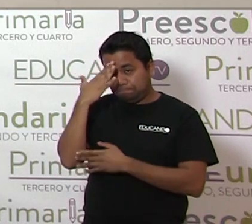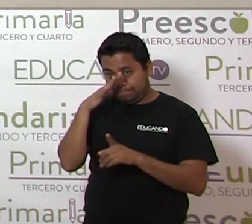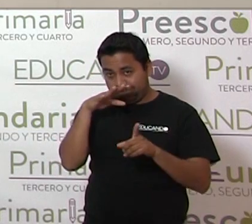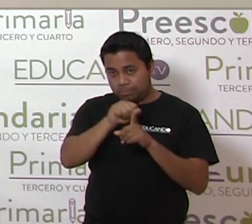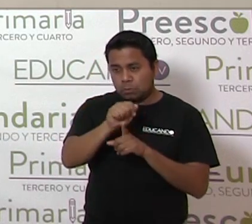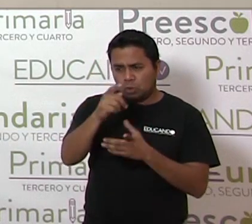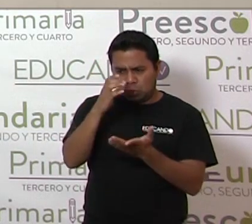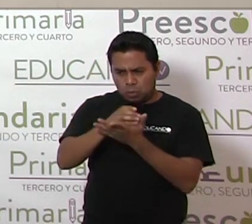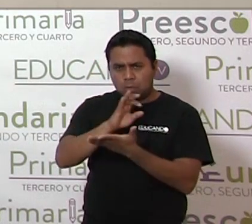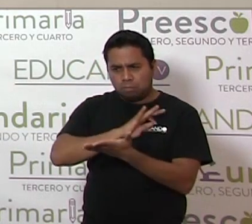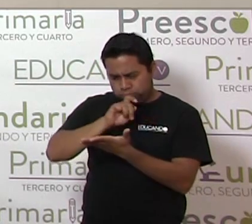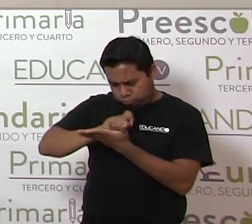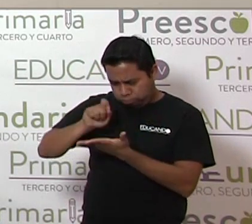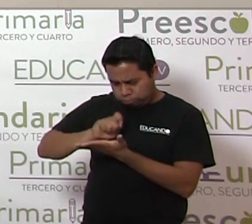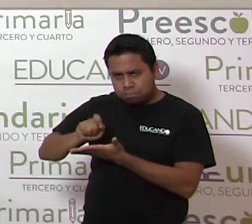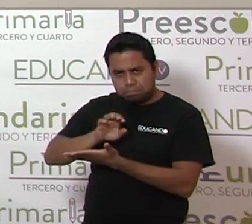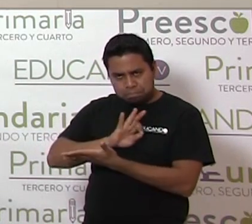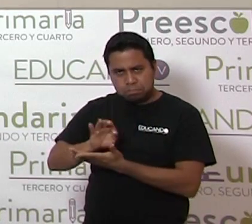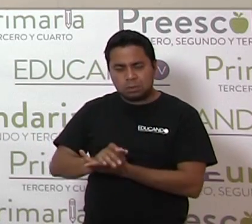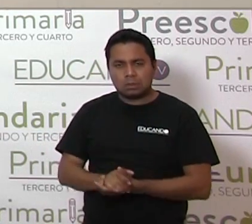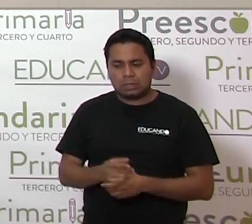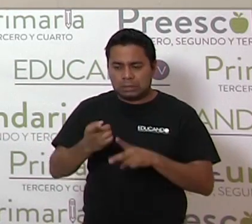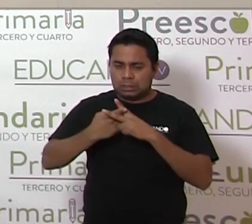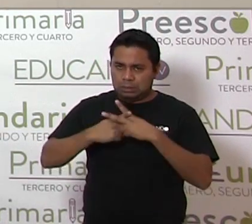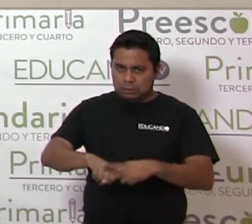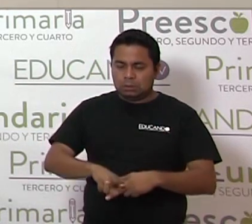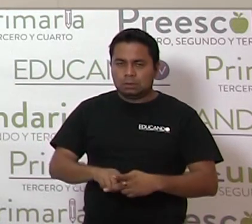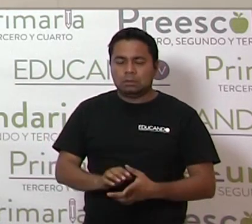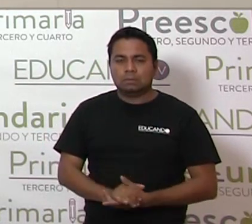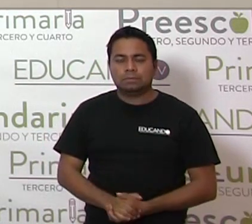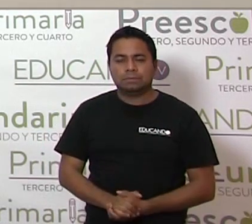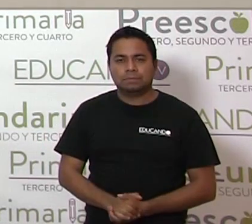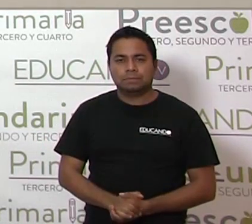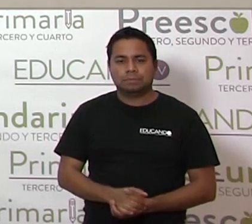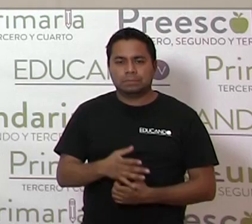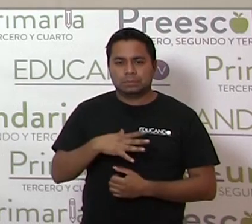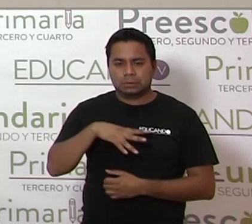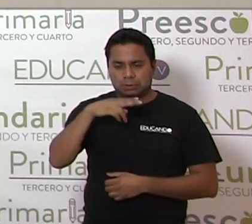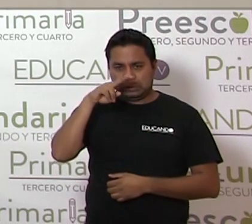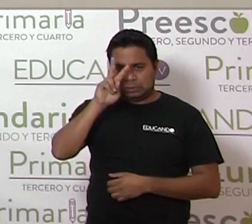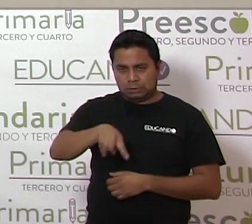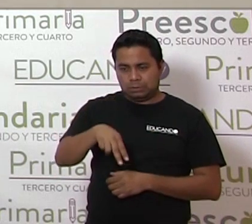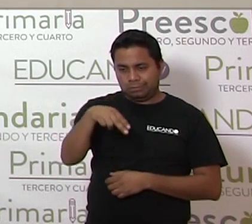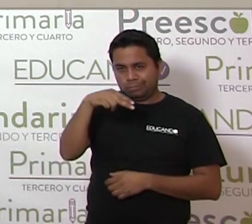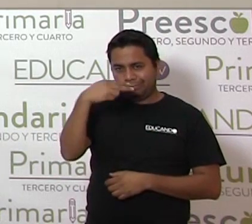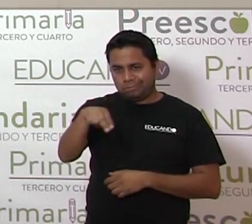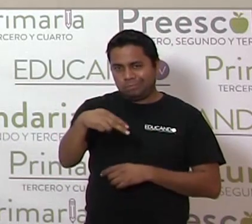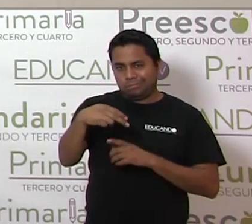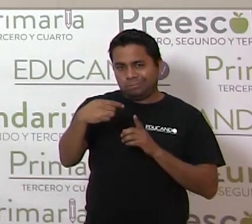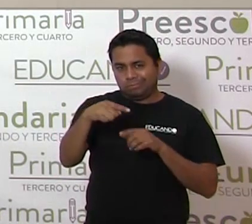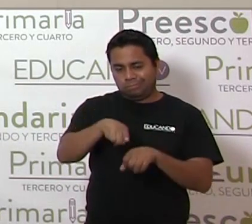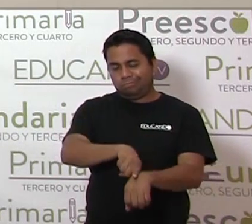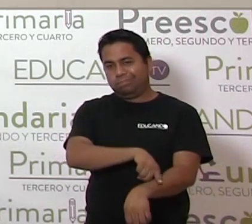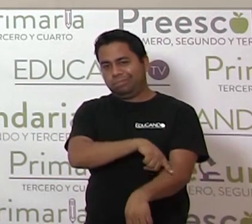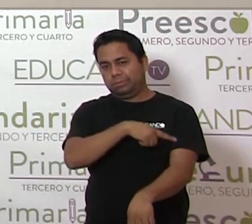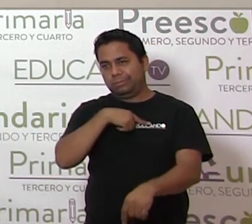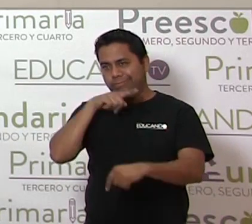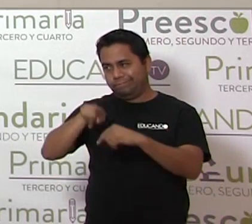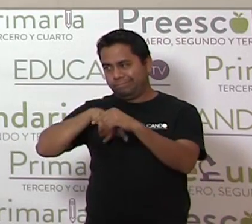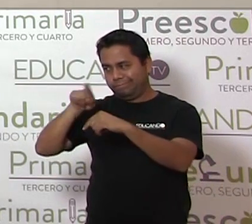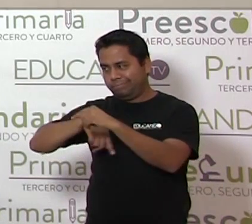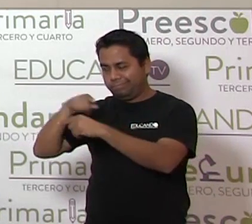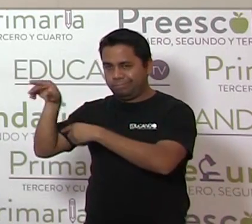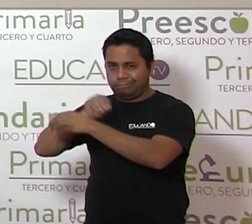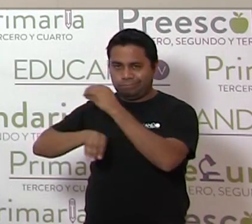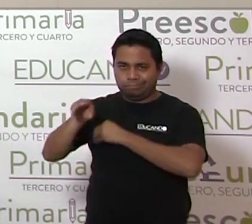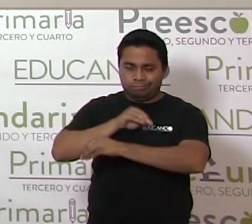tu cuaderno, ¿eh? Vamos a empezar, porque está un poco larguito y voy a despegar esto de acá. Mucha